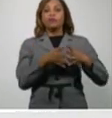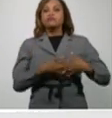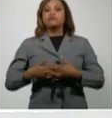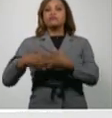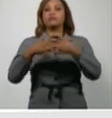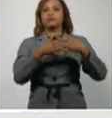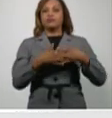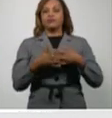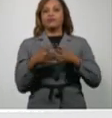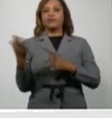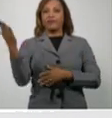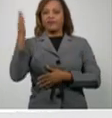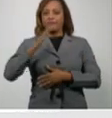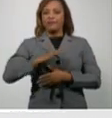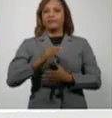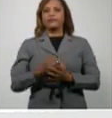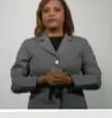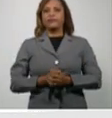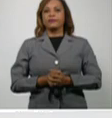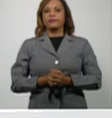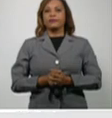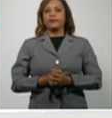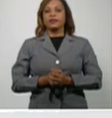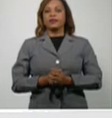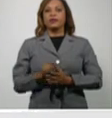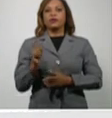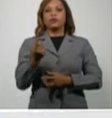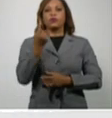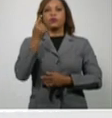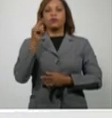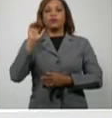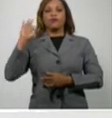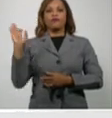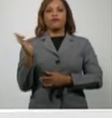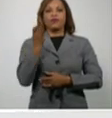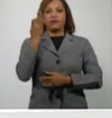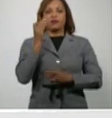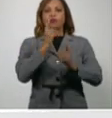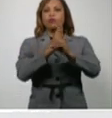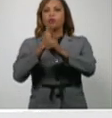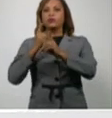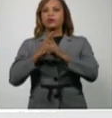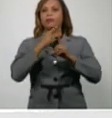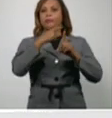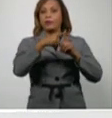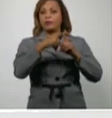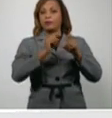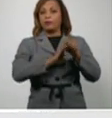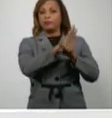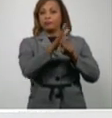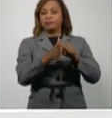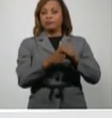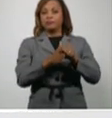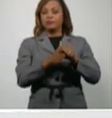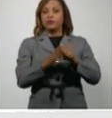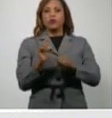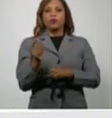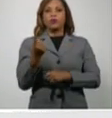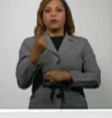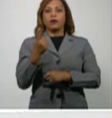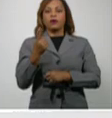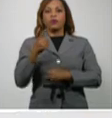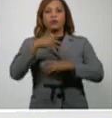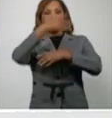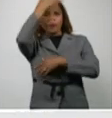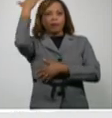de los Estados Unidos, 1 francés, contacto de un caso confirmado, igual que un palestino, igual